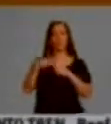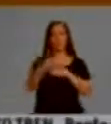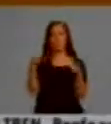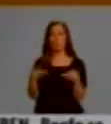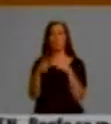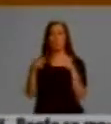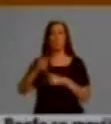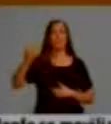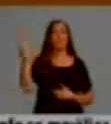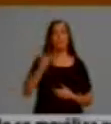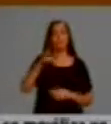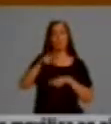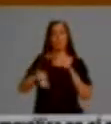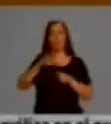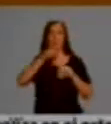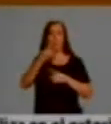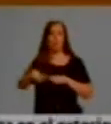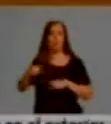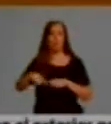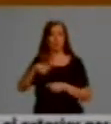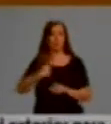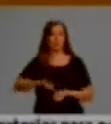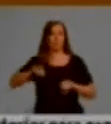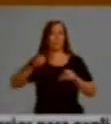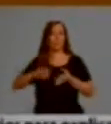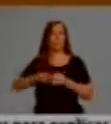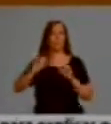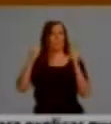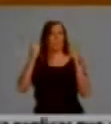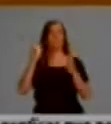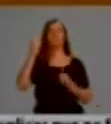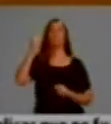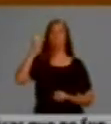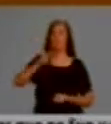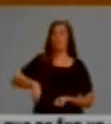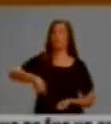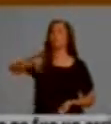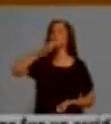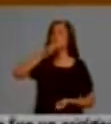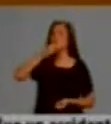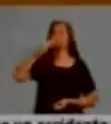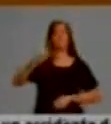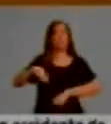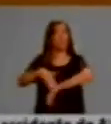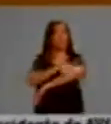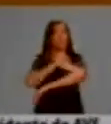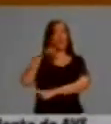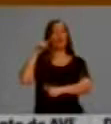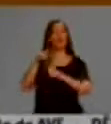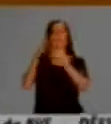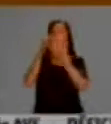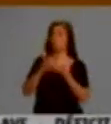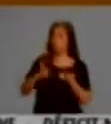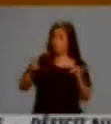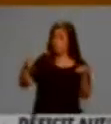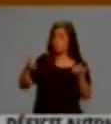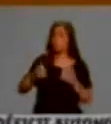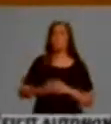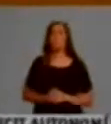ante la gravedad de las informaciones conocidas. Y comparecencia del presidente del Gobierno ante el Pleno de la